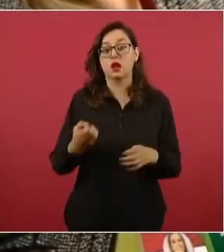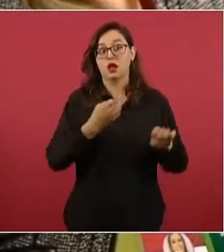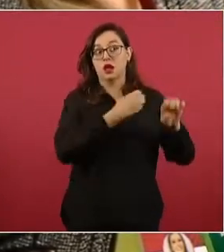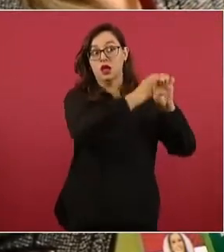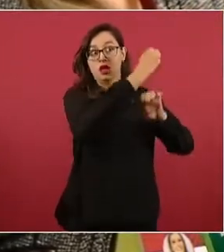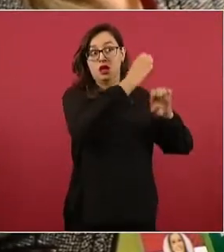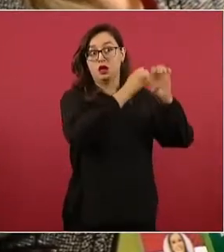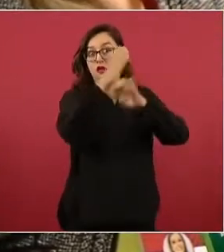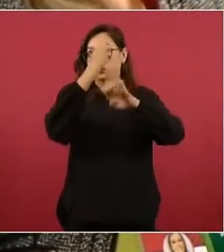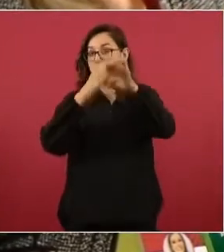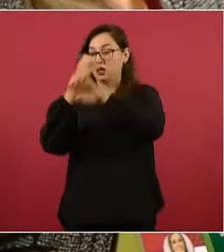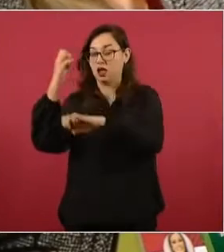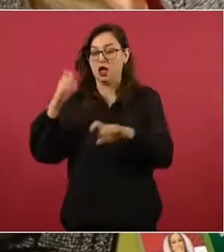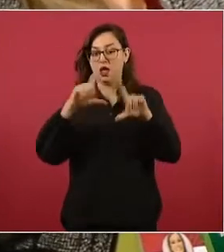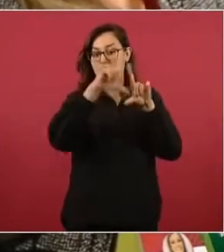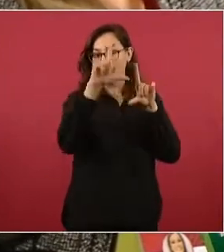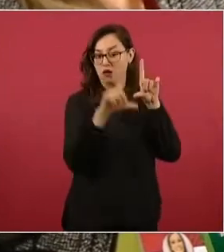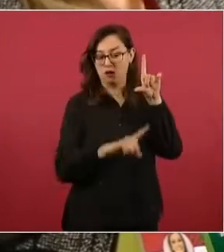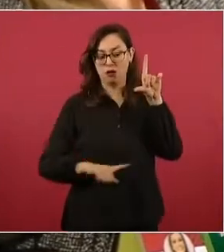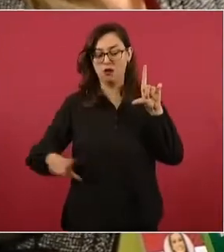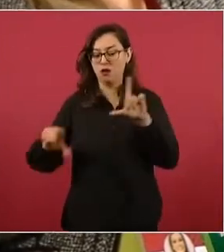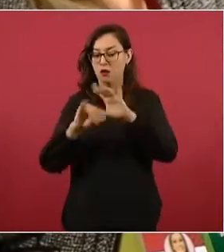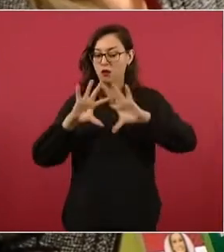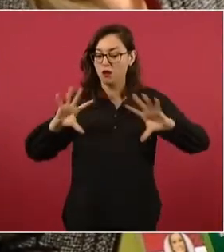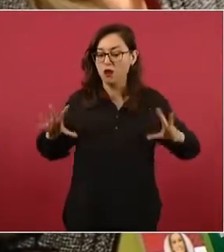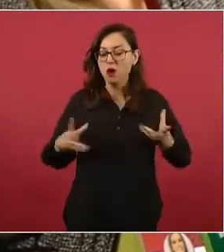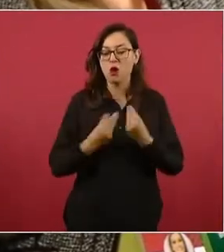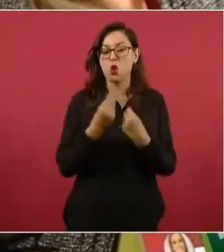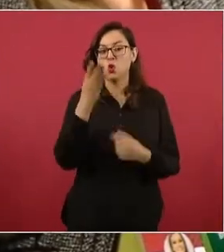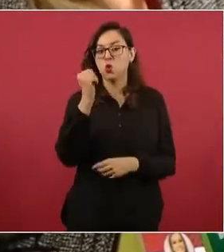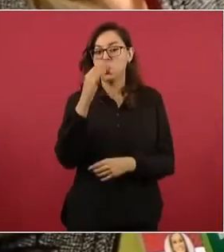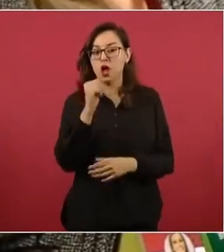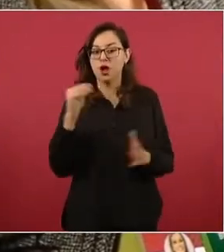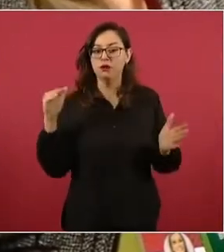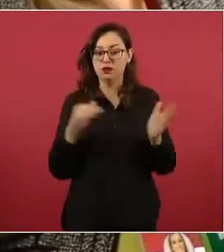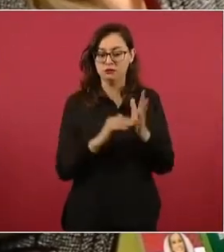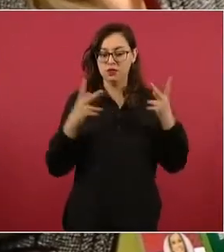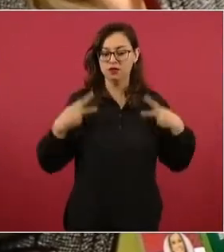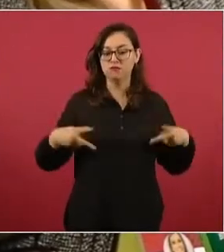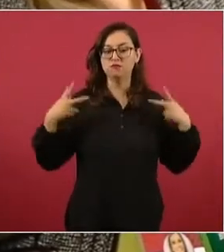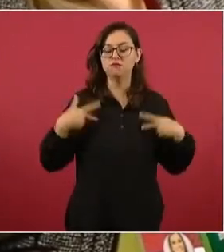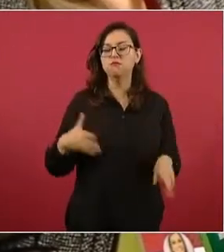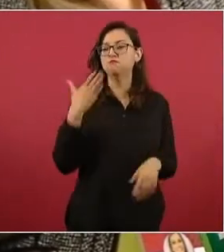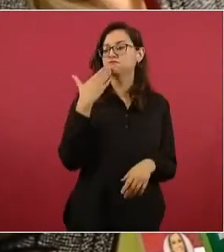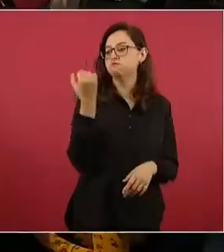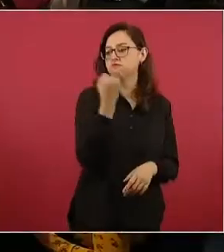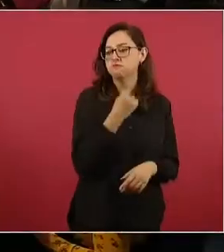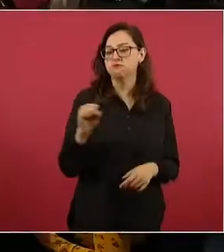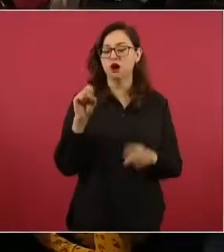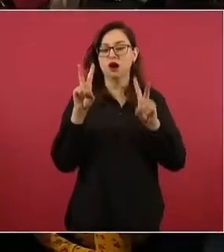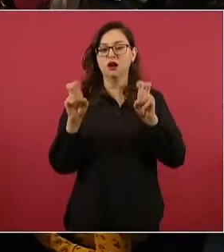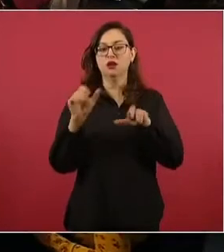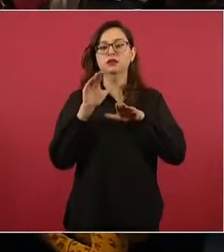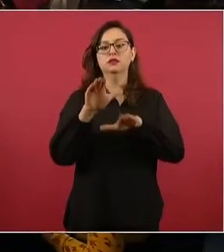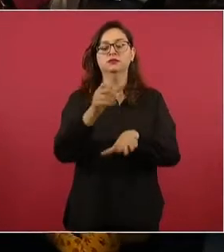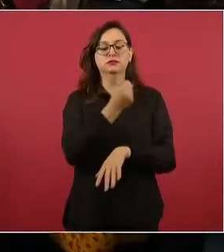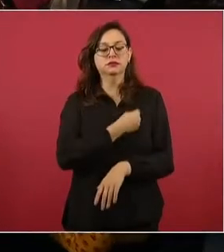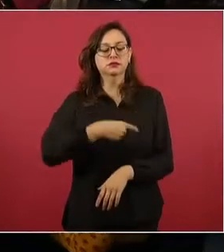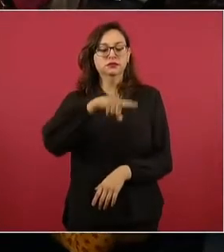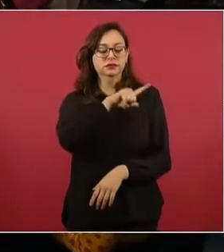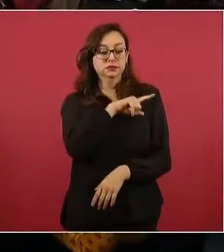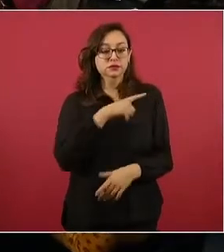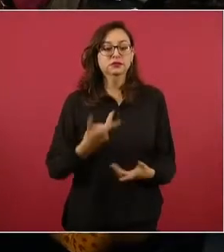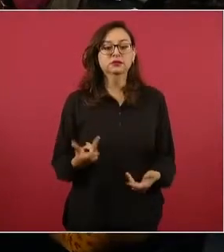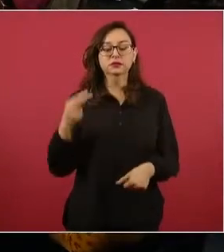de la República Mexicana, reuniendo a más de 9,000 expertos en salud. En ese momento, el doctor Navarro, que es